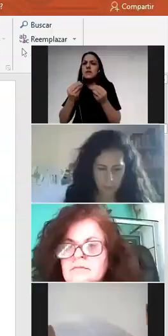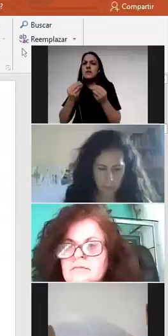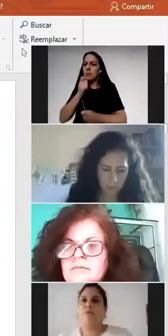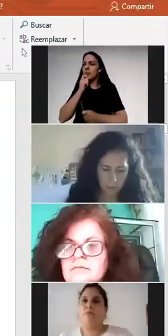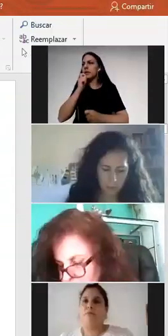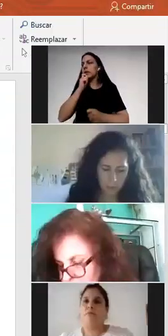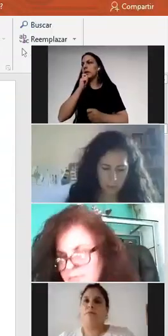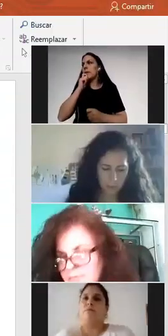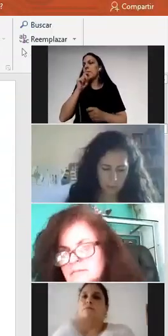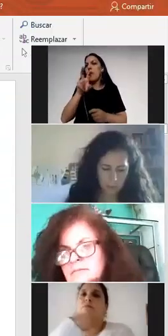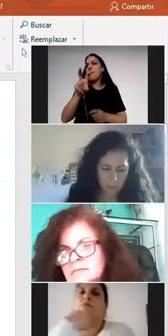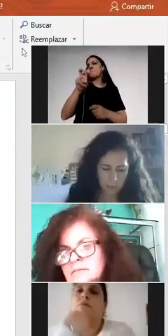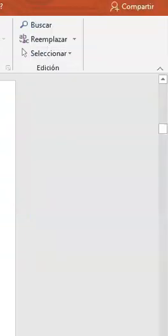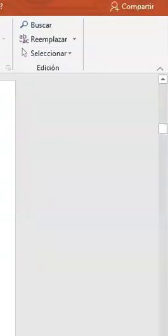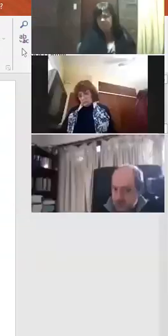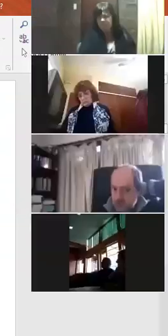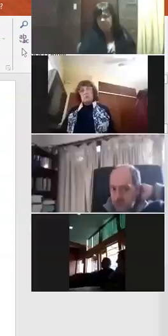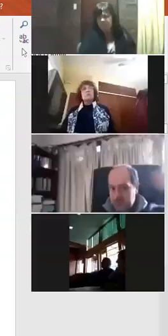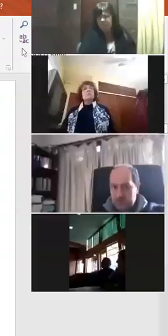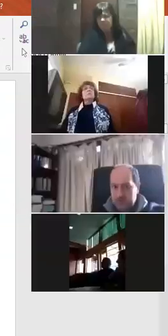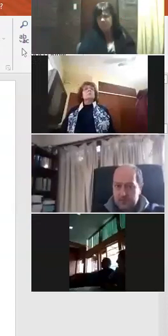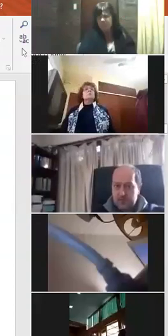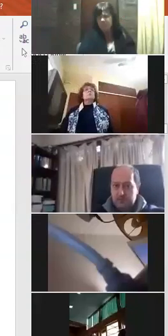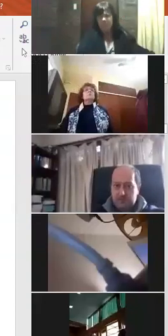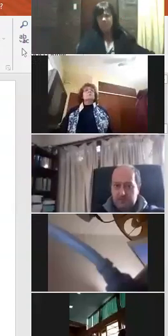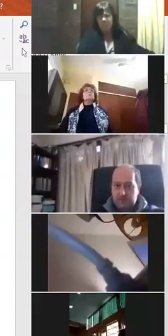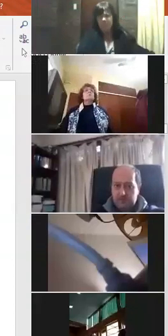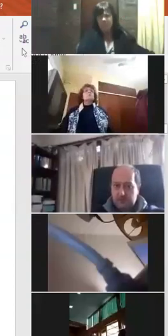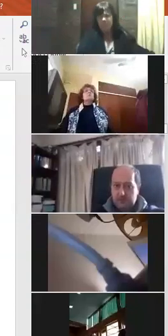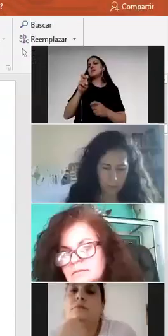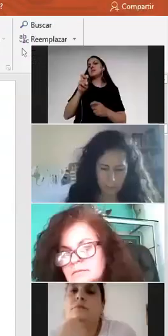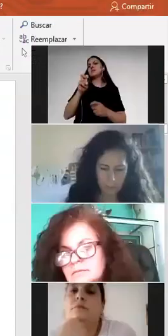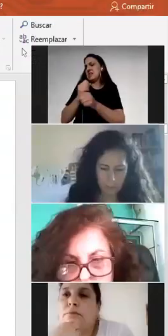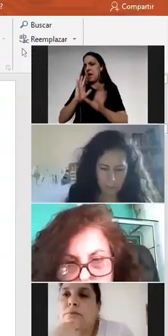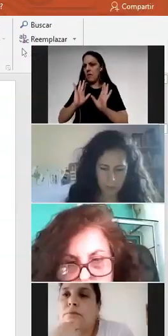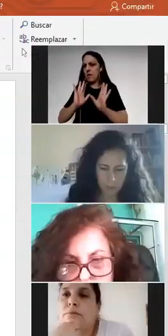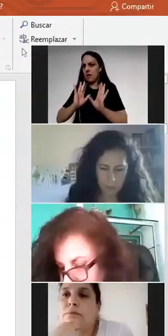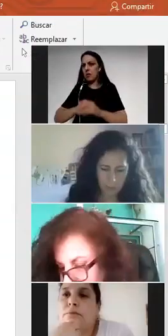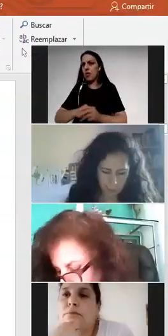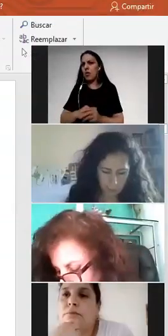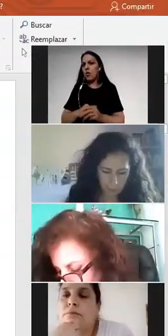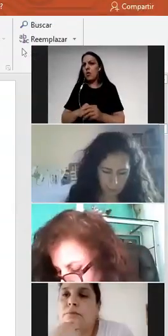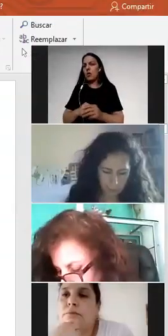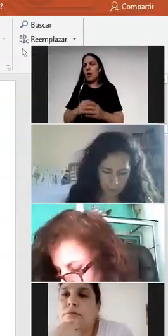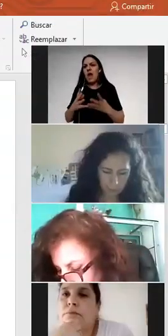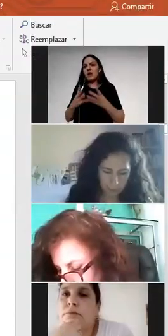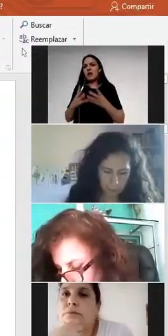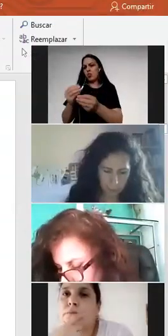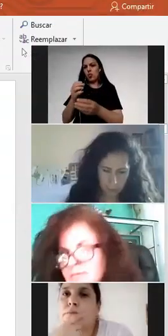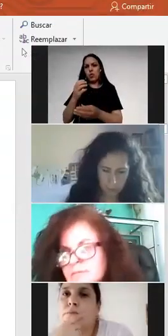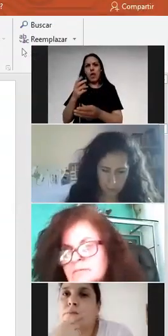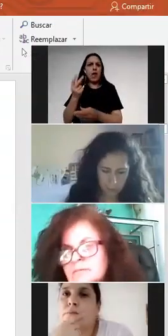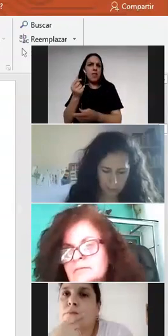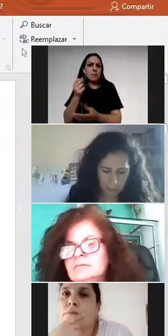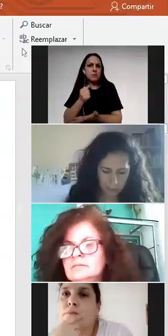contributiva, un pase, una asignación, el cupo en el trabajo, el cupo